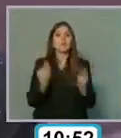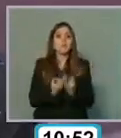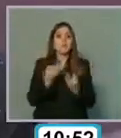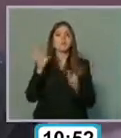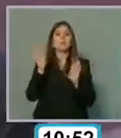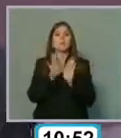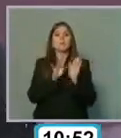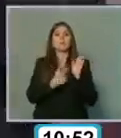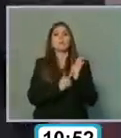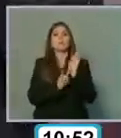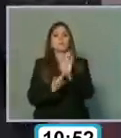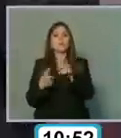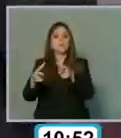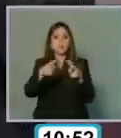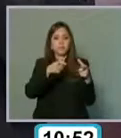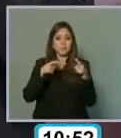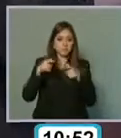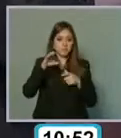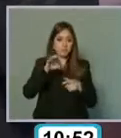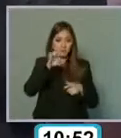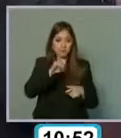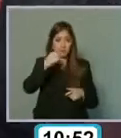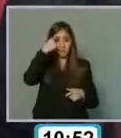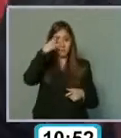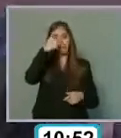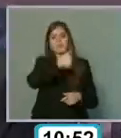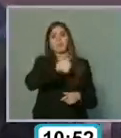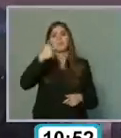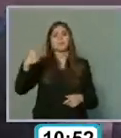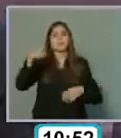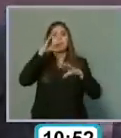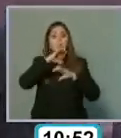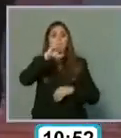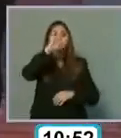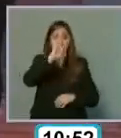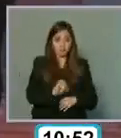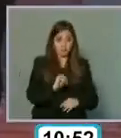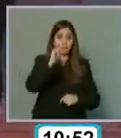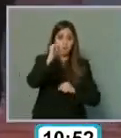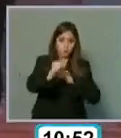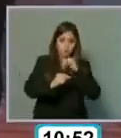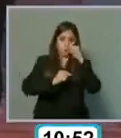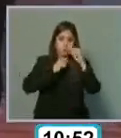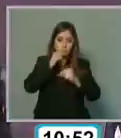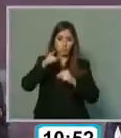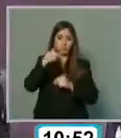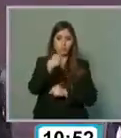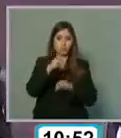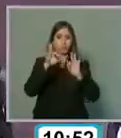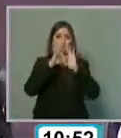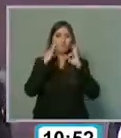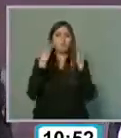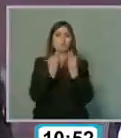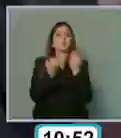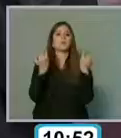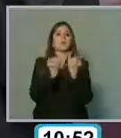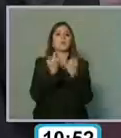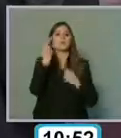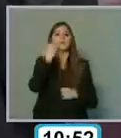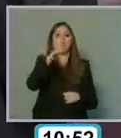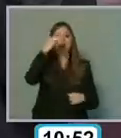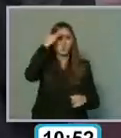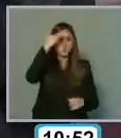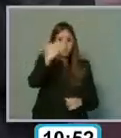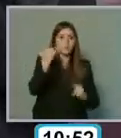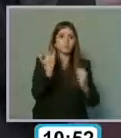promoción del disco para que cada canción, antes, exacto, para que Sí. cada canción tenga como su espacio y su tiempo, ¿no? Desde los